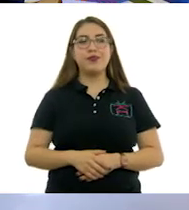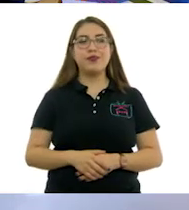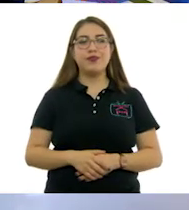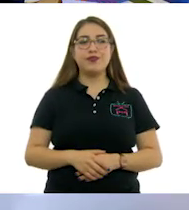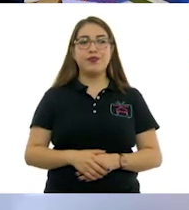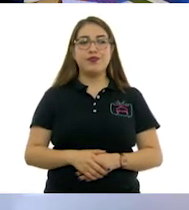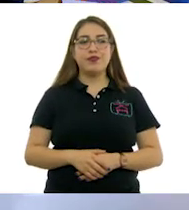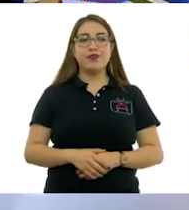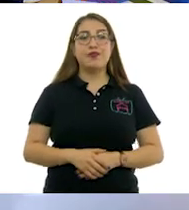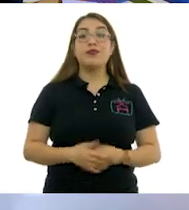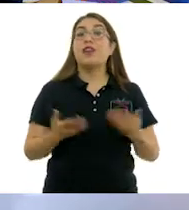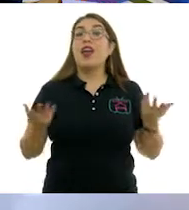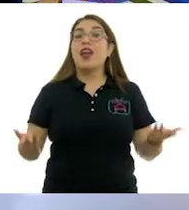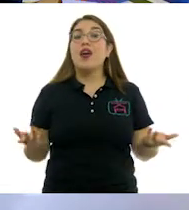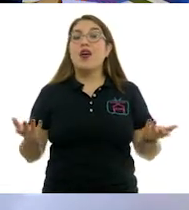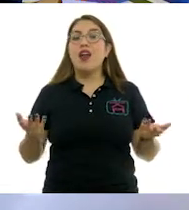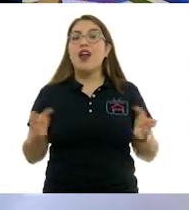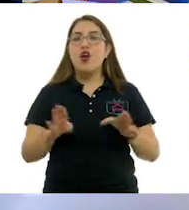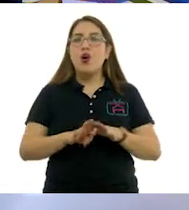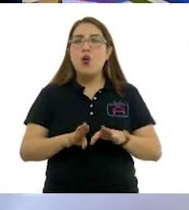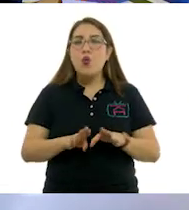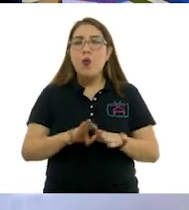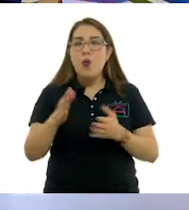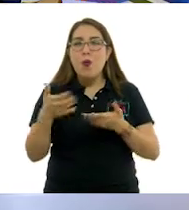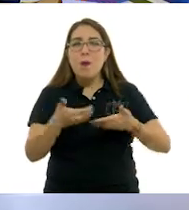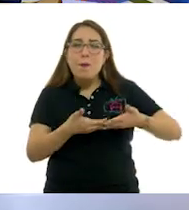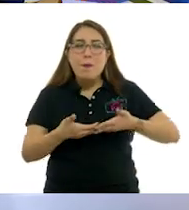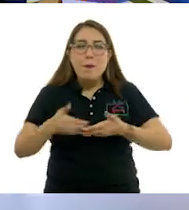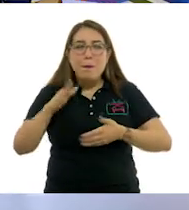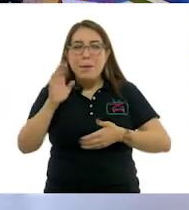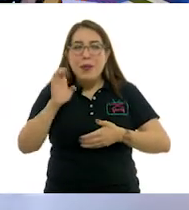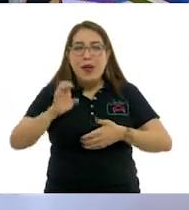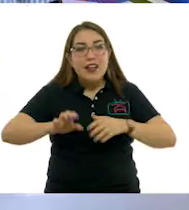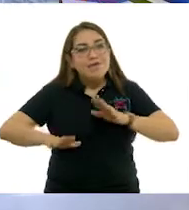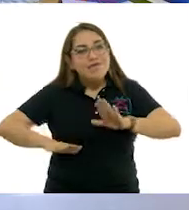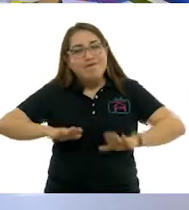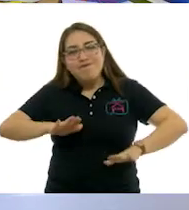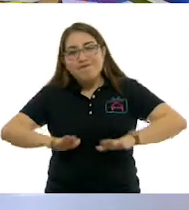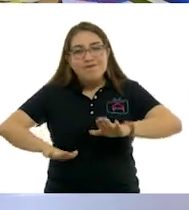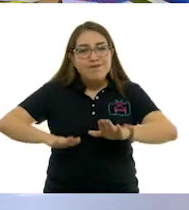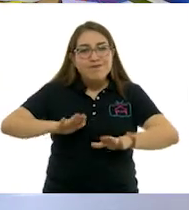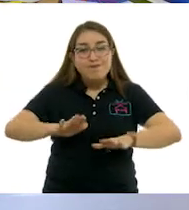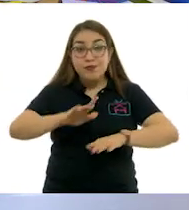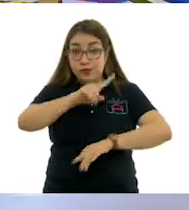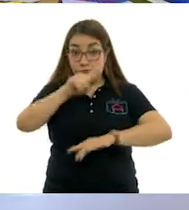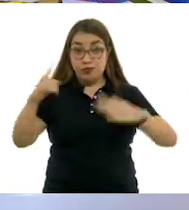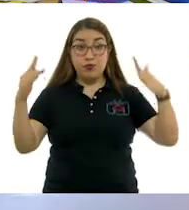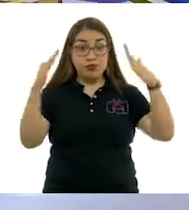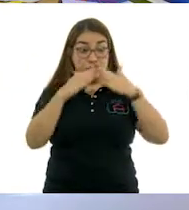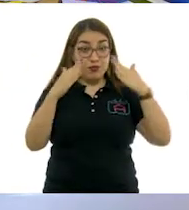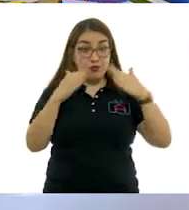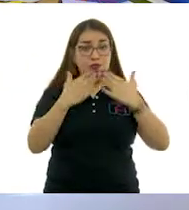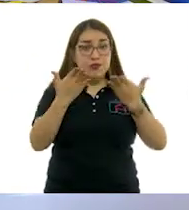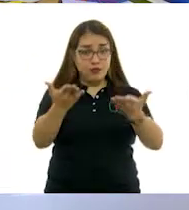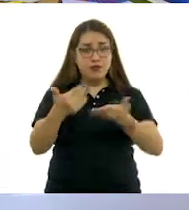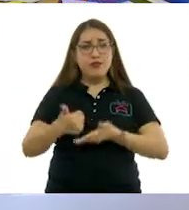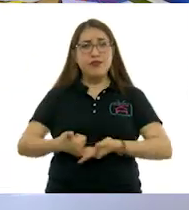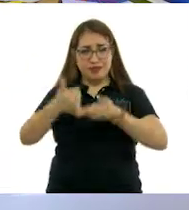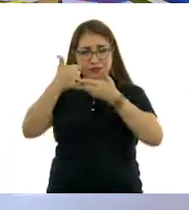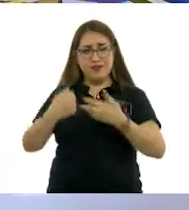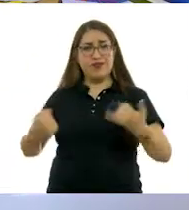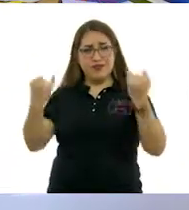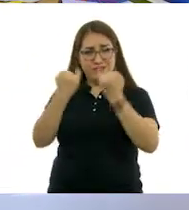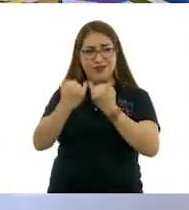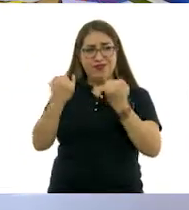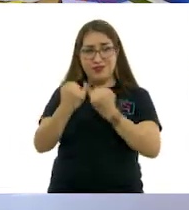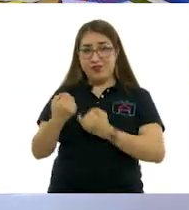trayectoria, pero ahora lo vas a hacer gateando. ¿Gateando? Gateando. Muy bien. Allá en casa, niñas y niños, ayúdenos también a trazar